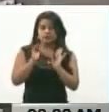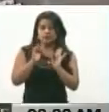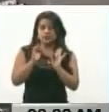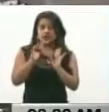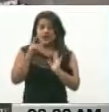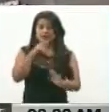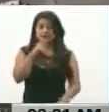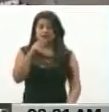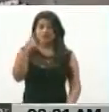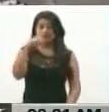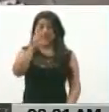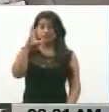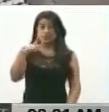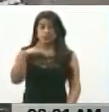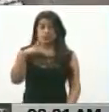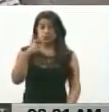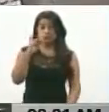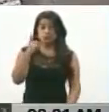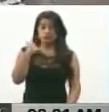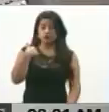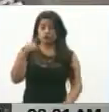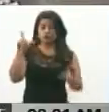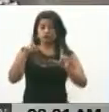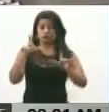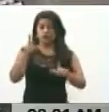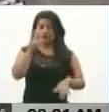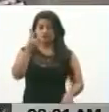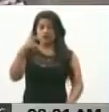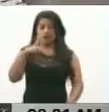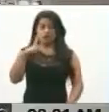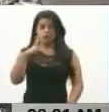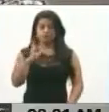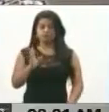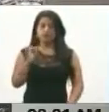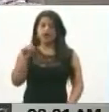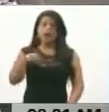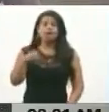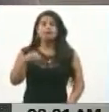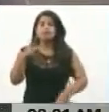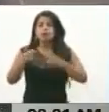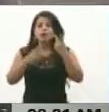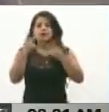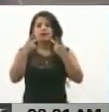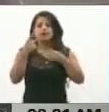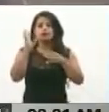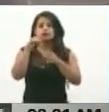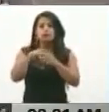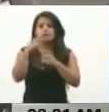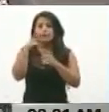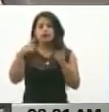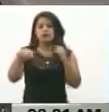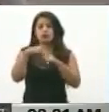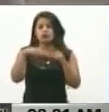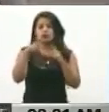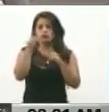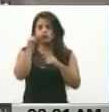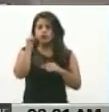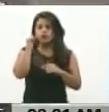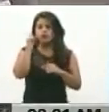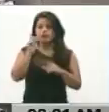la televisión digital. Acá en nuestra política de inclusión, pues no solo es para todos y todas, sino que todos y